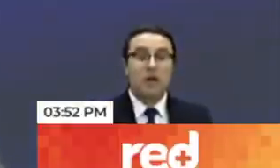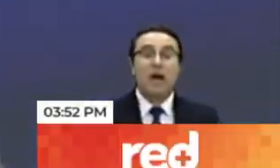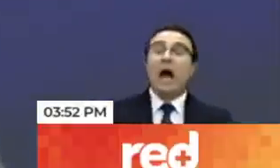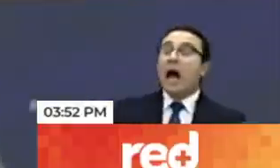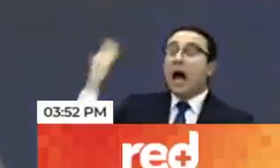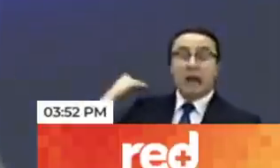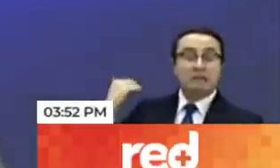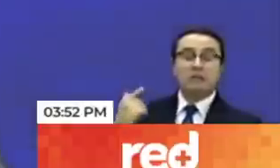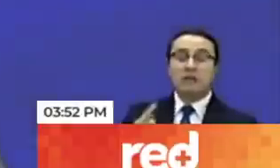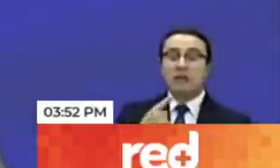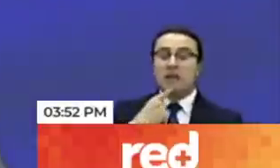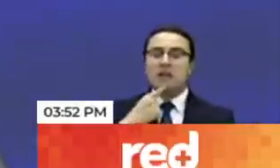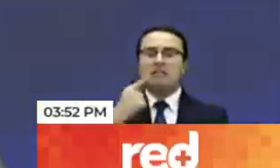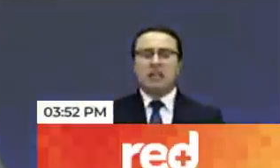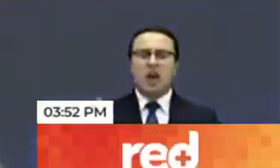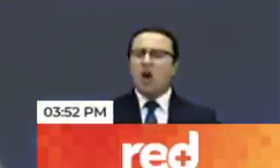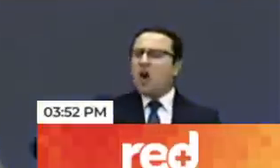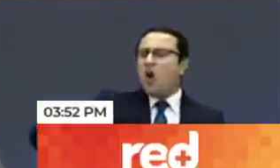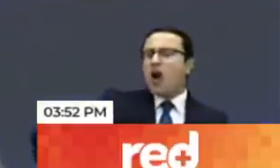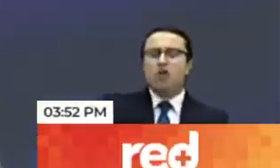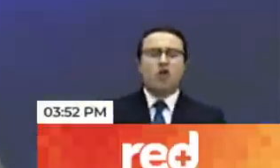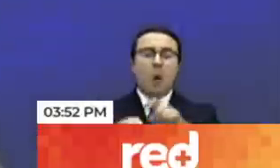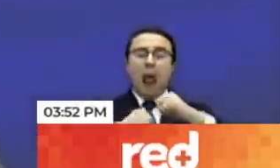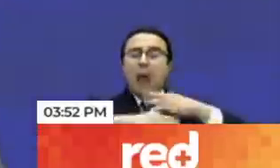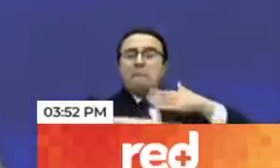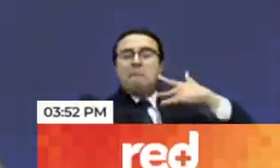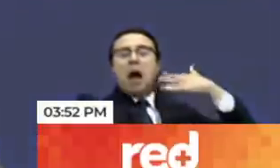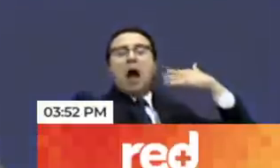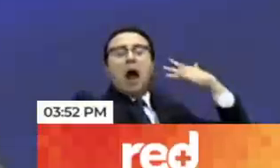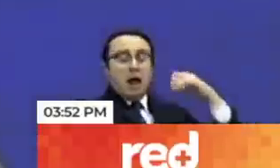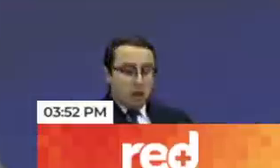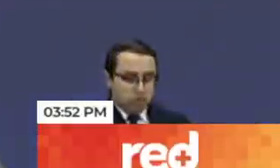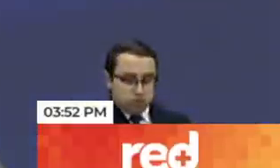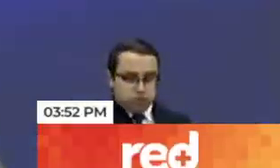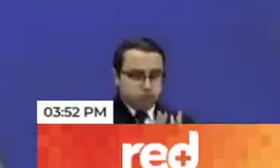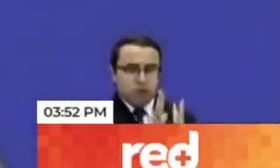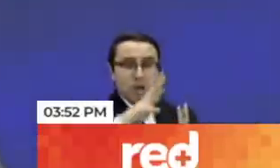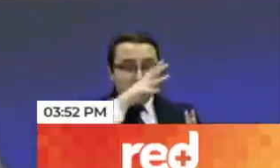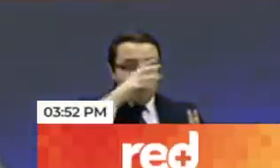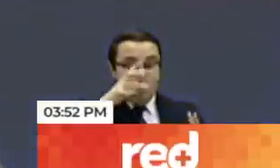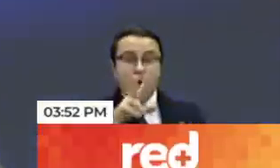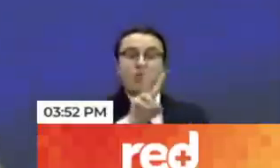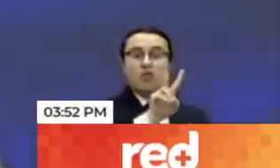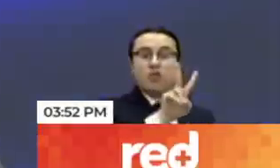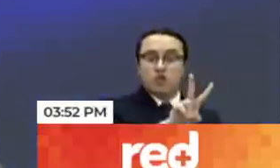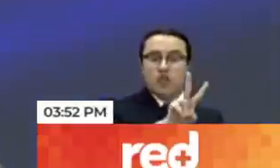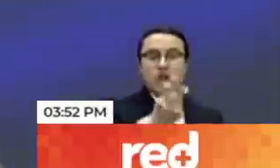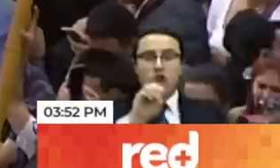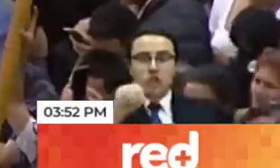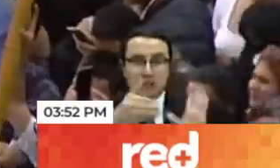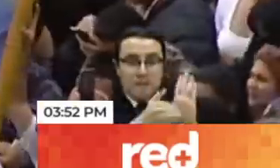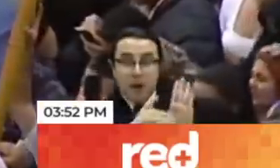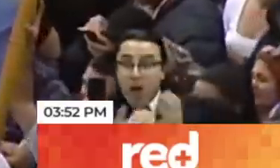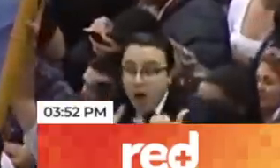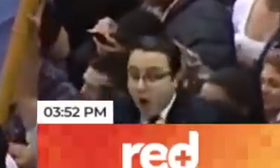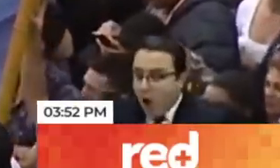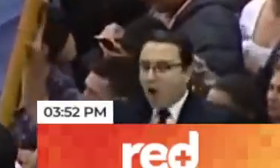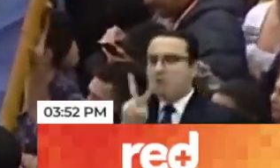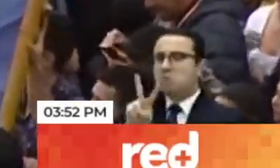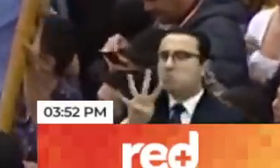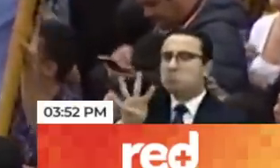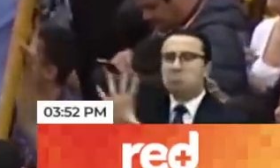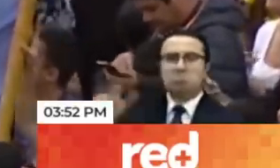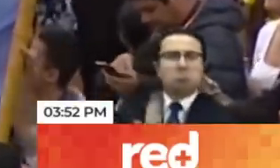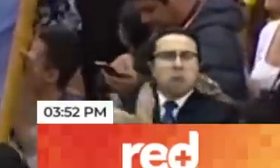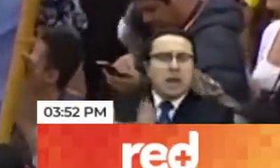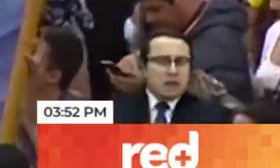habíamos dejado un mar de coca de 180 mil hectáreas, actualmente hay 245 mil. Hoy tenemos